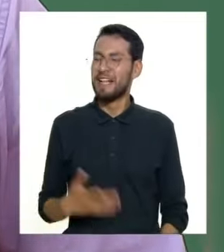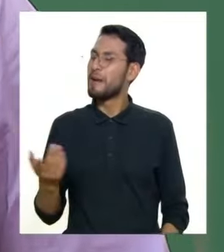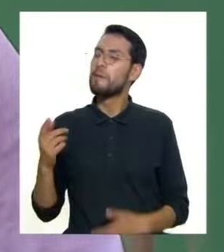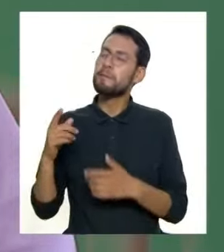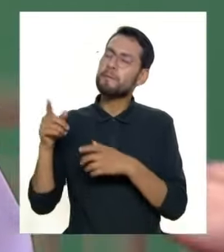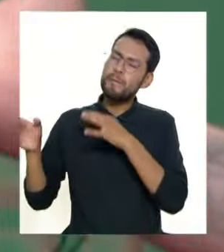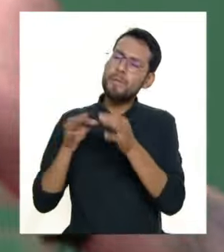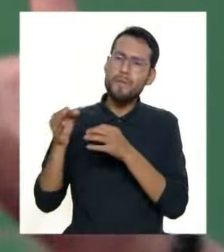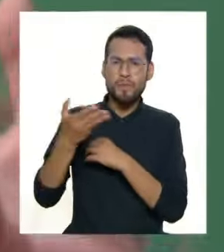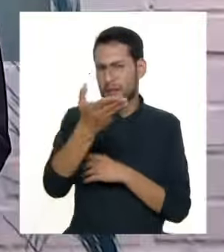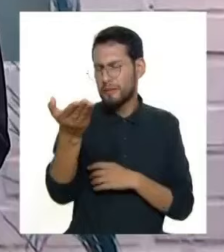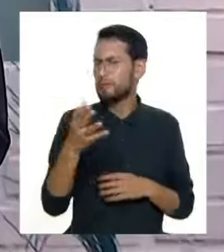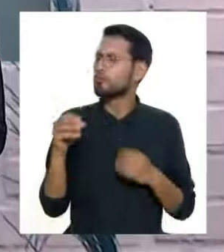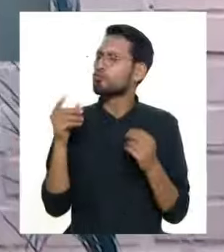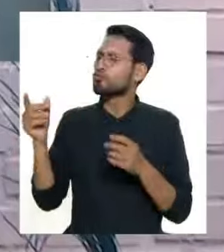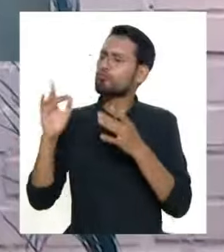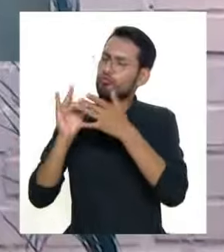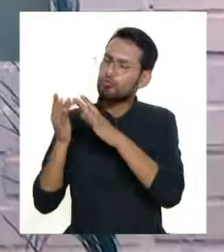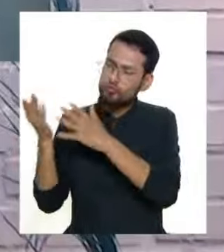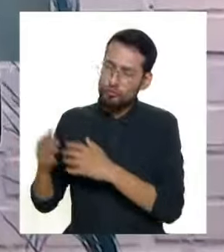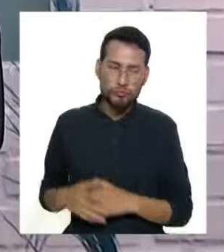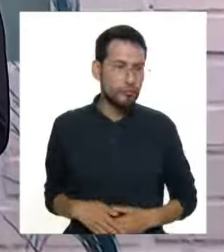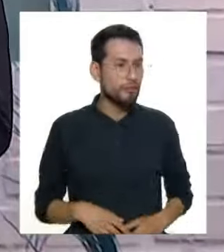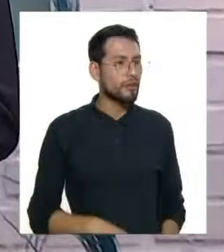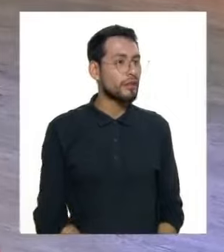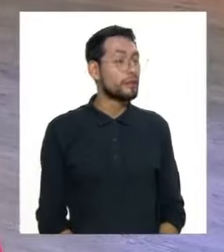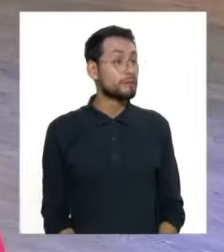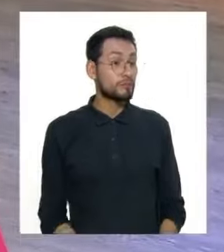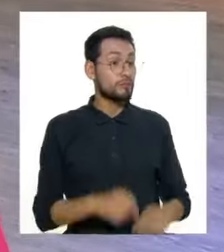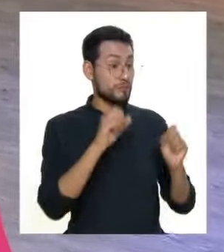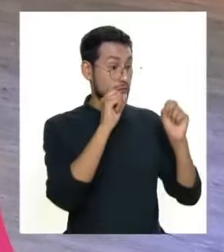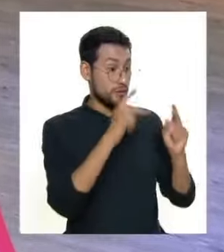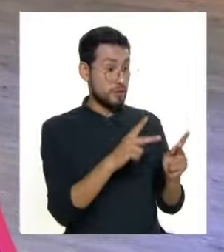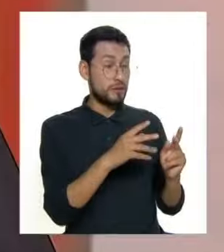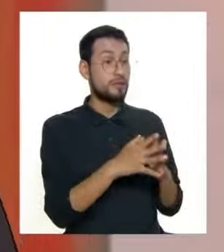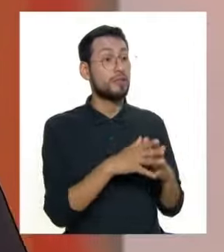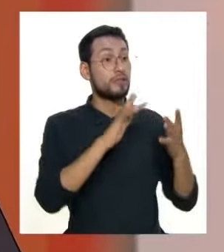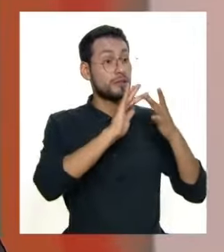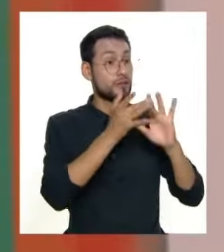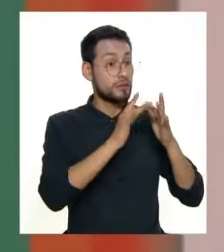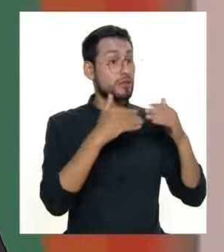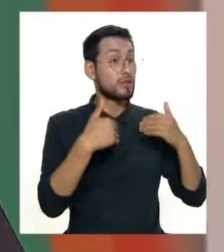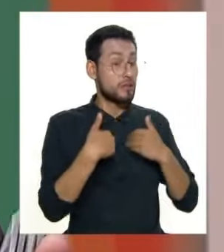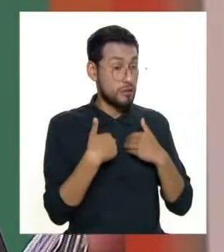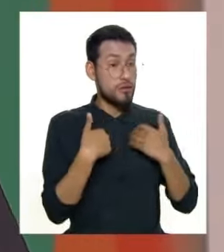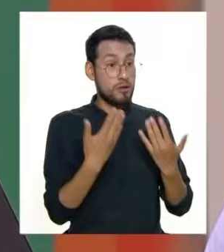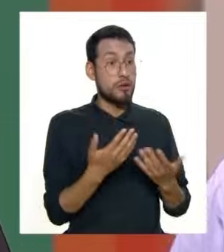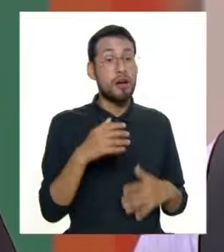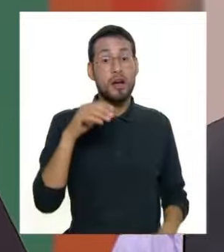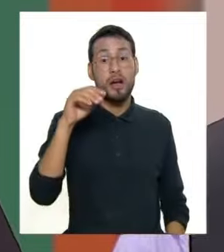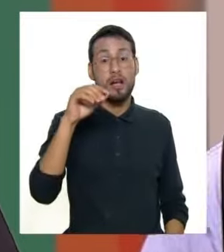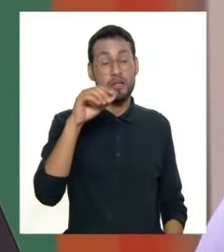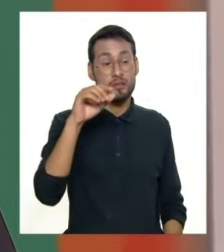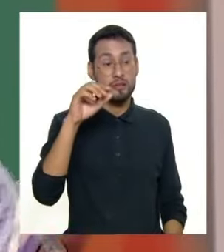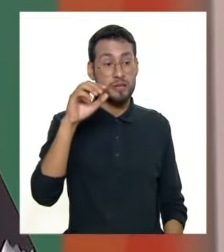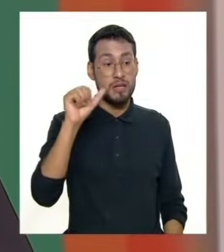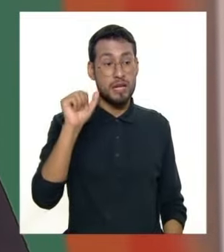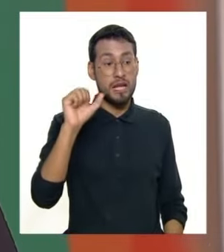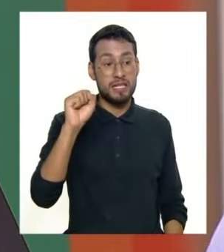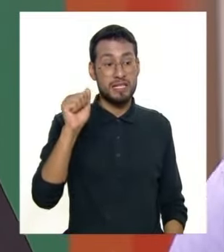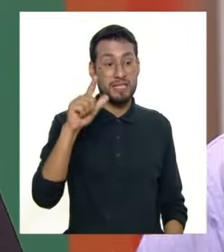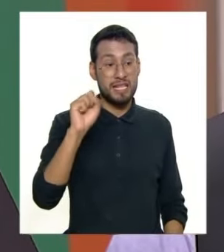Cuéntenos un poquito a la gente cómo puede encontrarlos en redes sociales. Ok, mira, en las redes sociales estamos bajo Zarzabol All Stars Band,